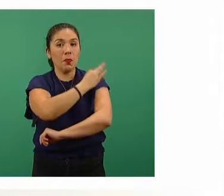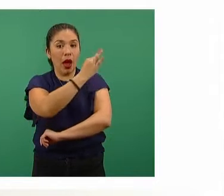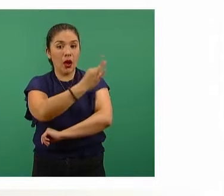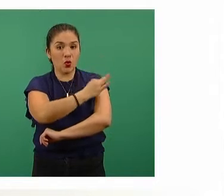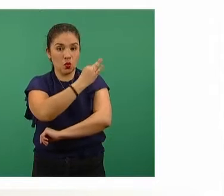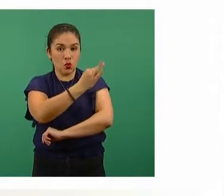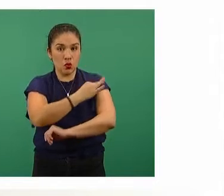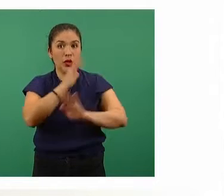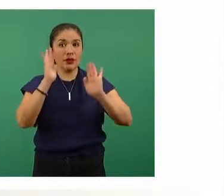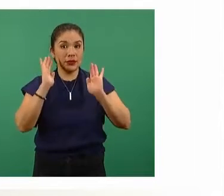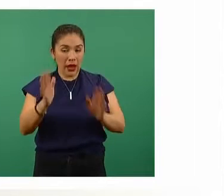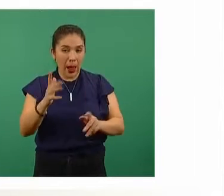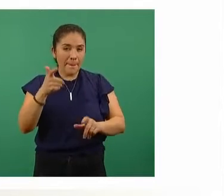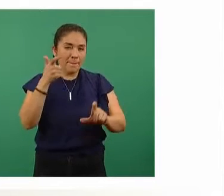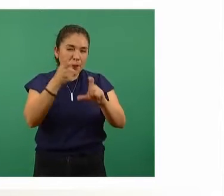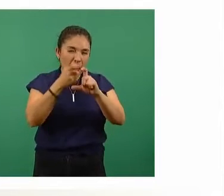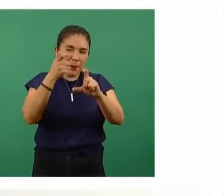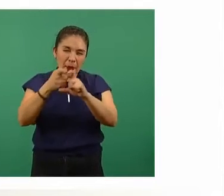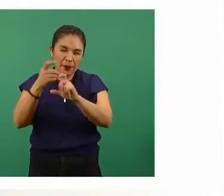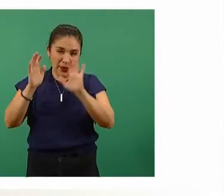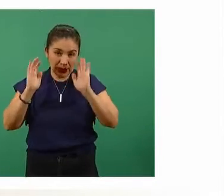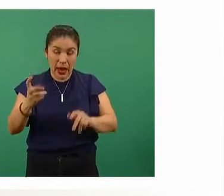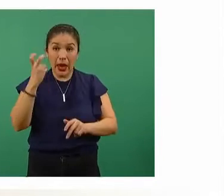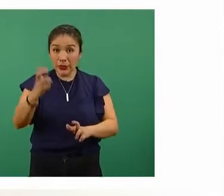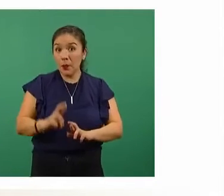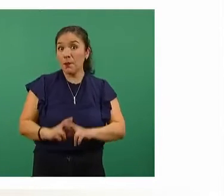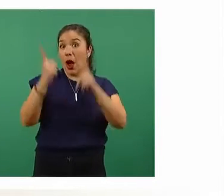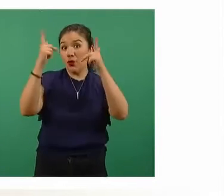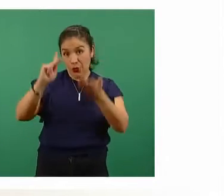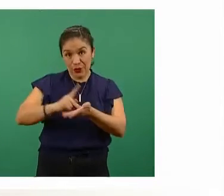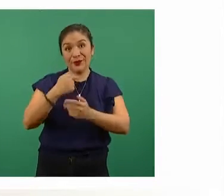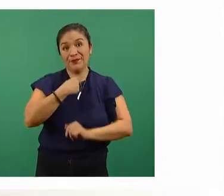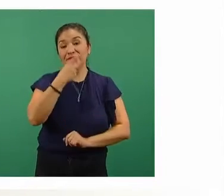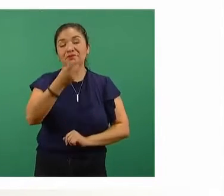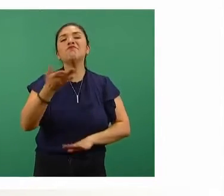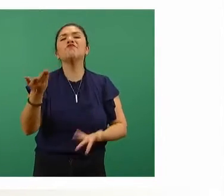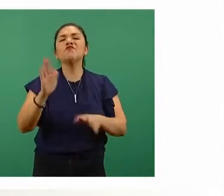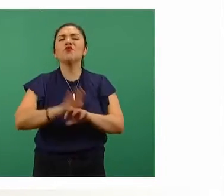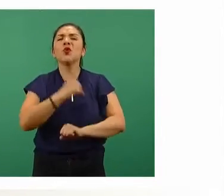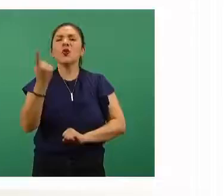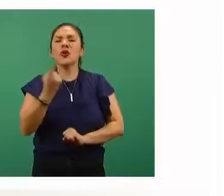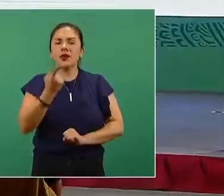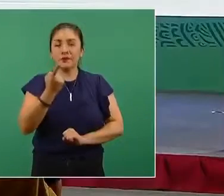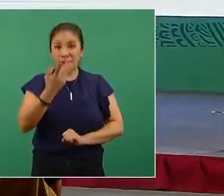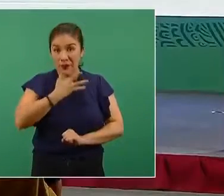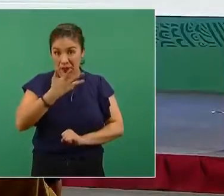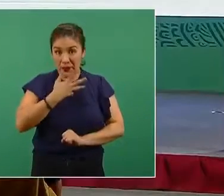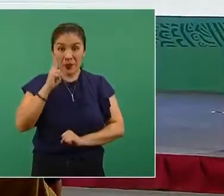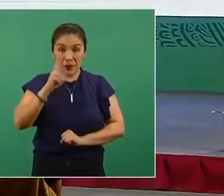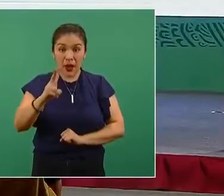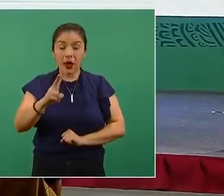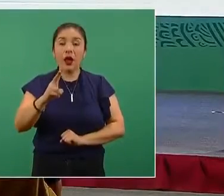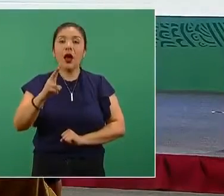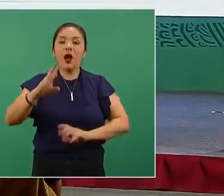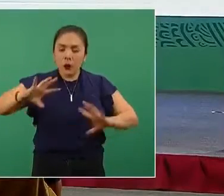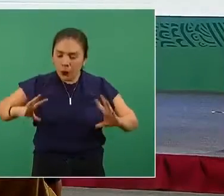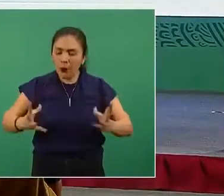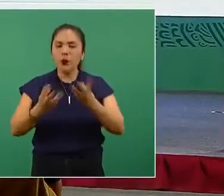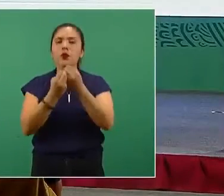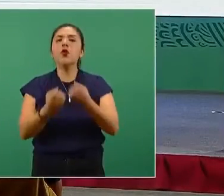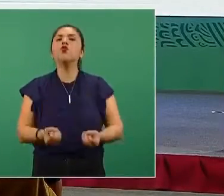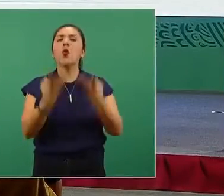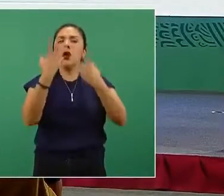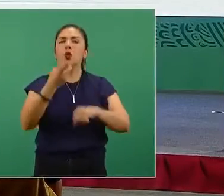4.737.622 dosis aplicadas. Cifra récord, nuevamente. ¿Por qué? Porque vamos teniendo dosis